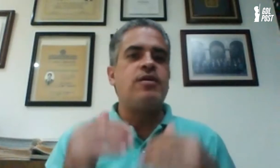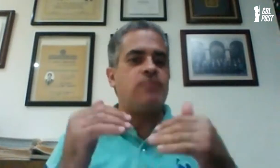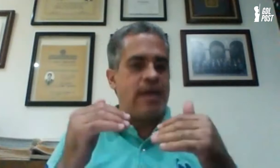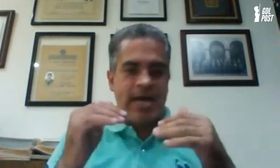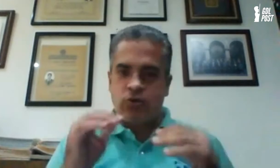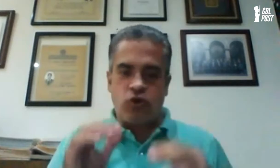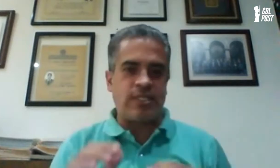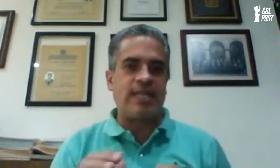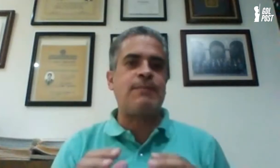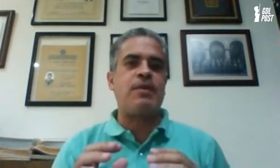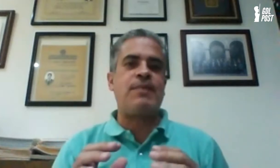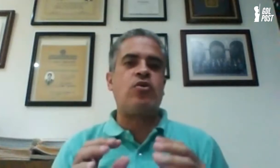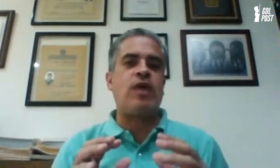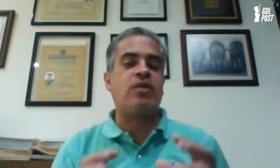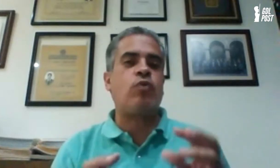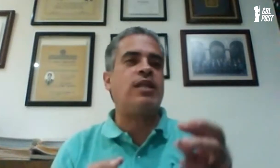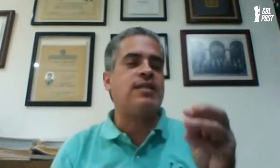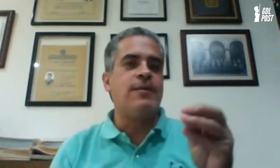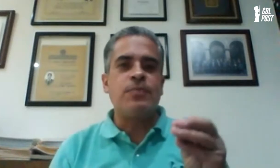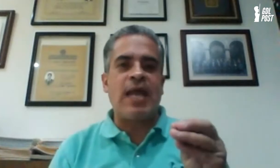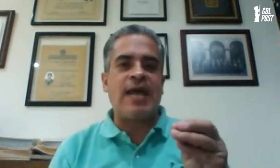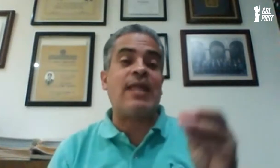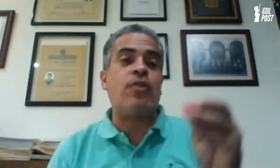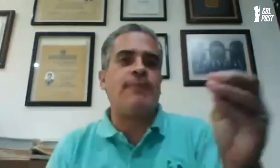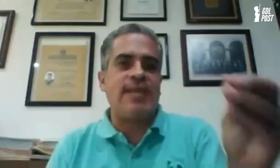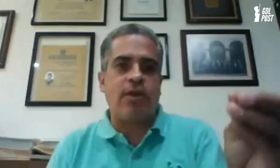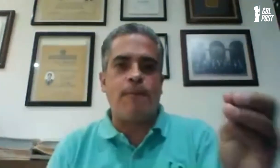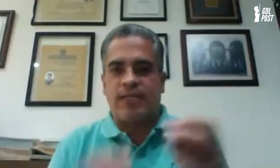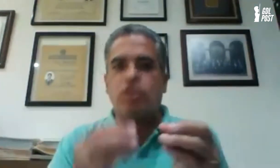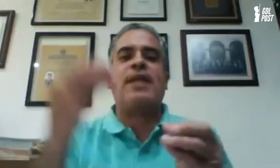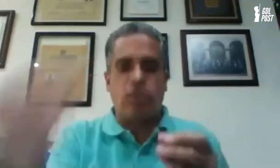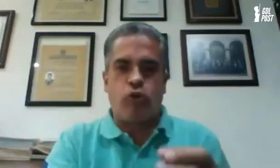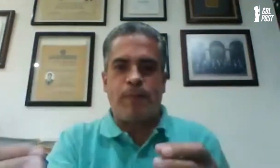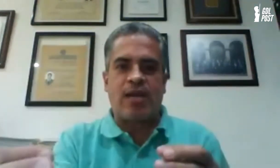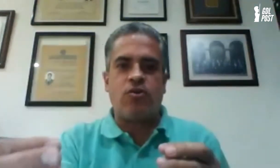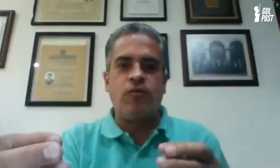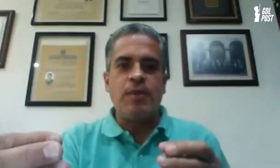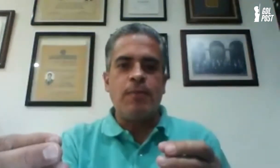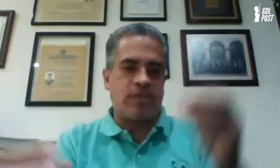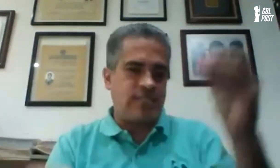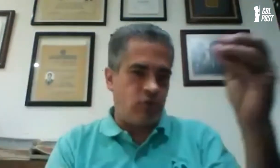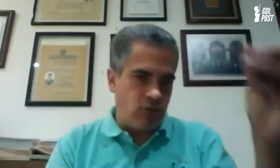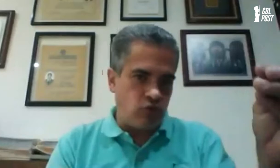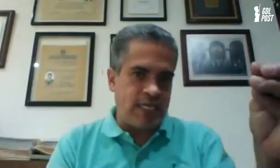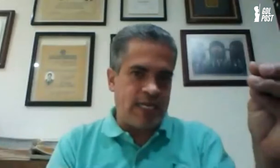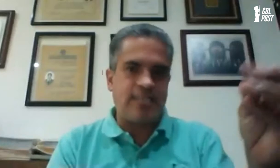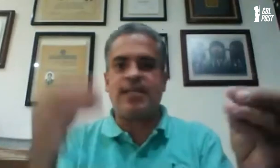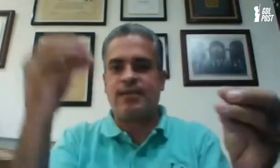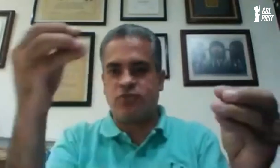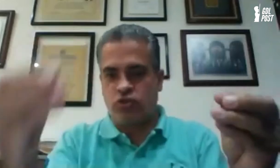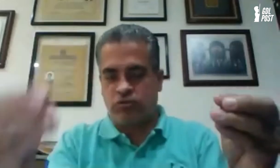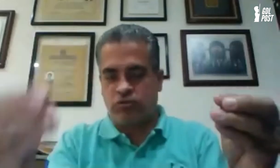round a conocerse primero, a ver cuál es, hasta dónde va a llegar un partido para yo copiarlo, porque si lo denuncian